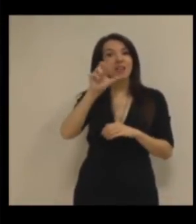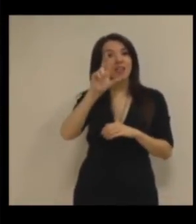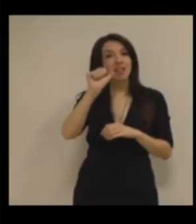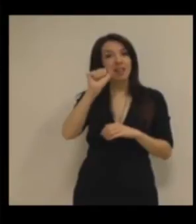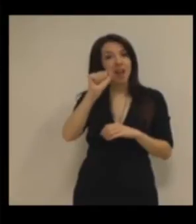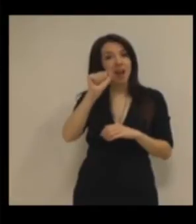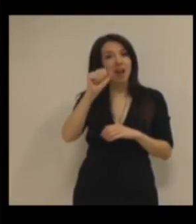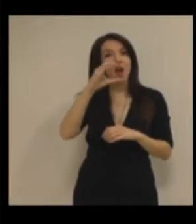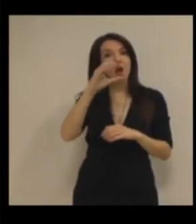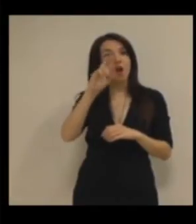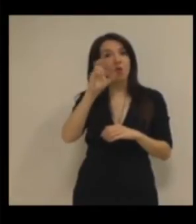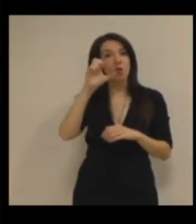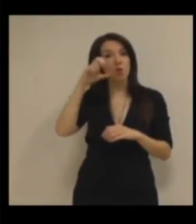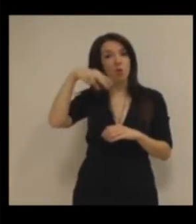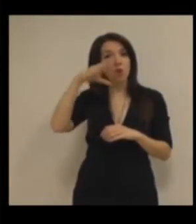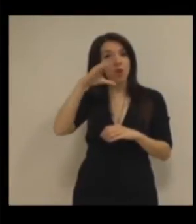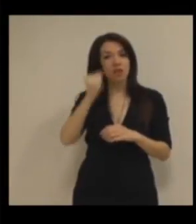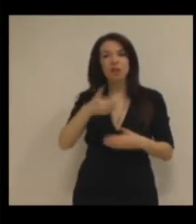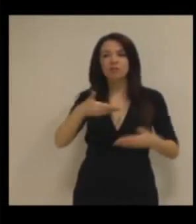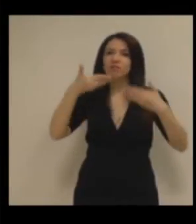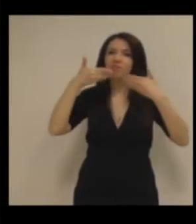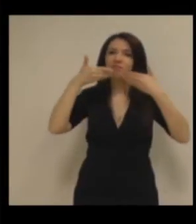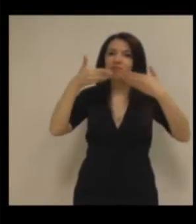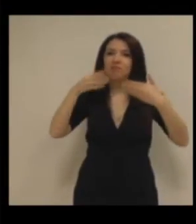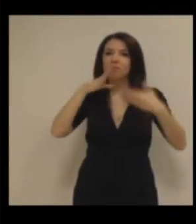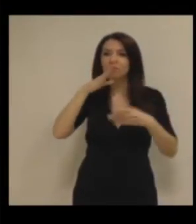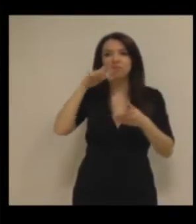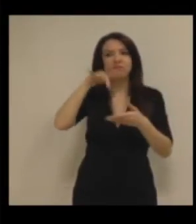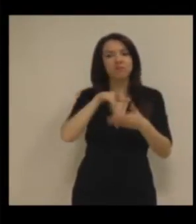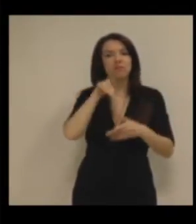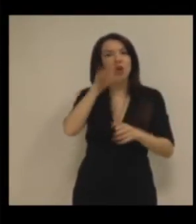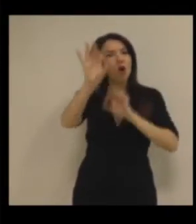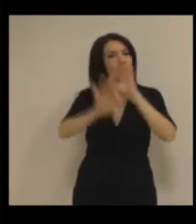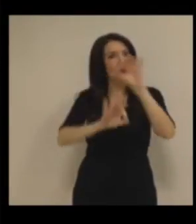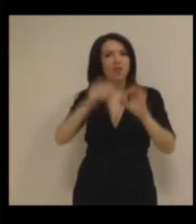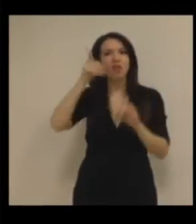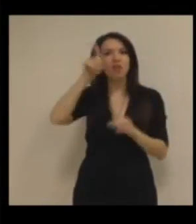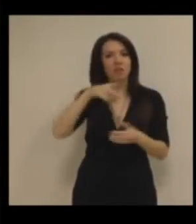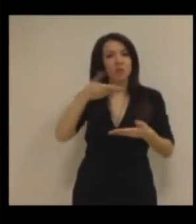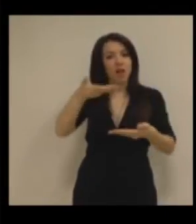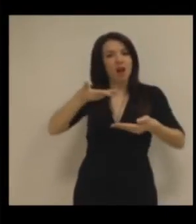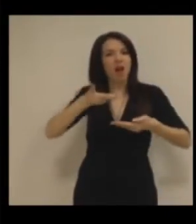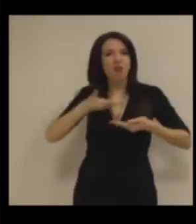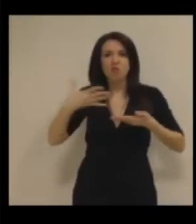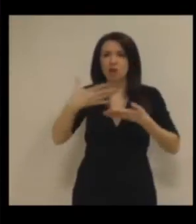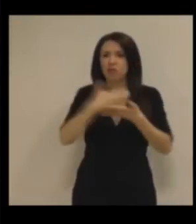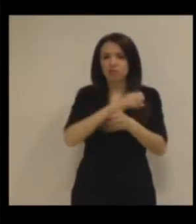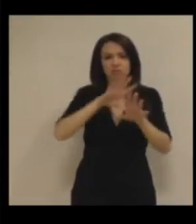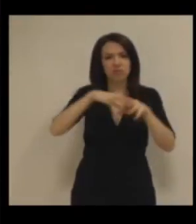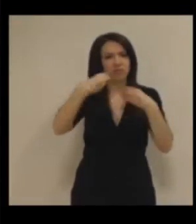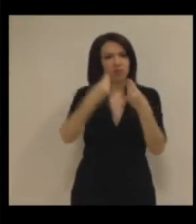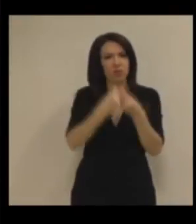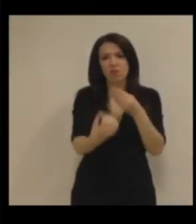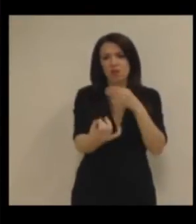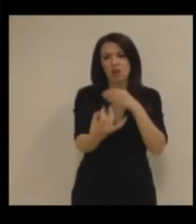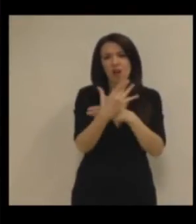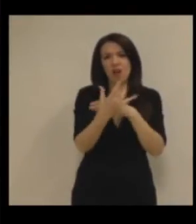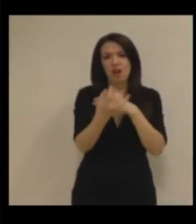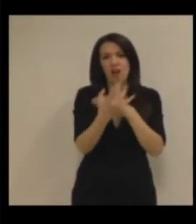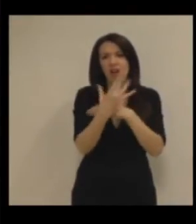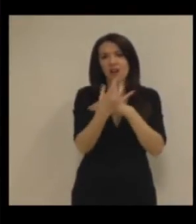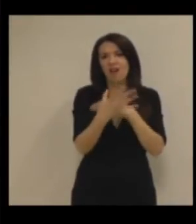que muchísimas gracias además por la organización y por la ayuda en toda la documentación que nos has mandado y por